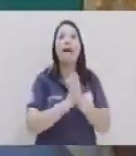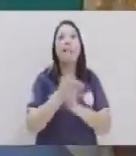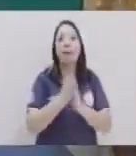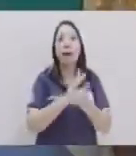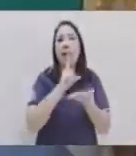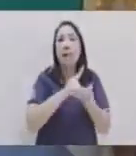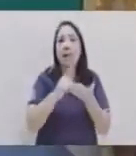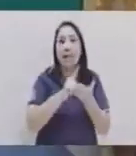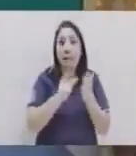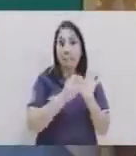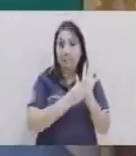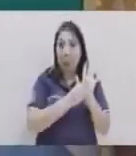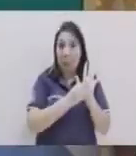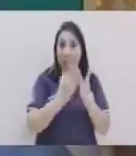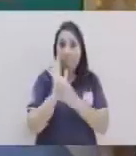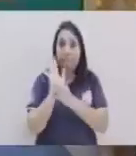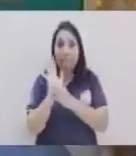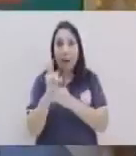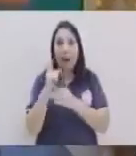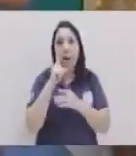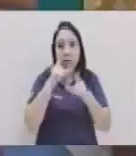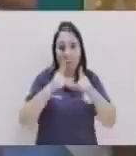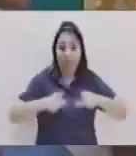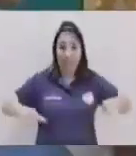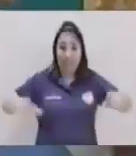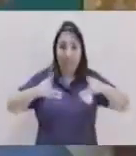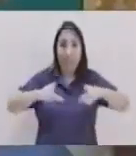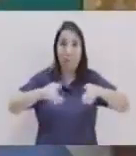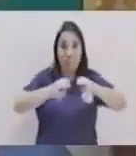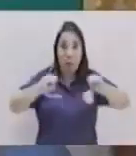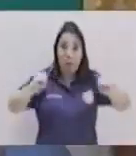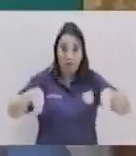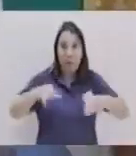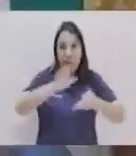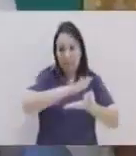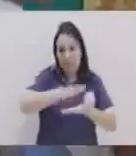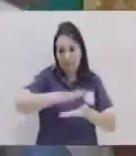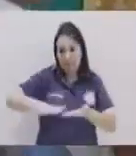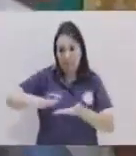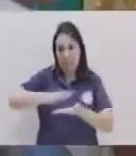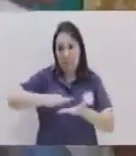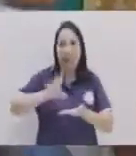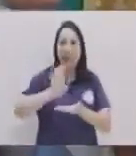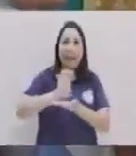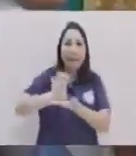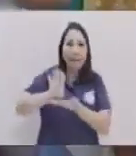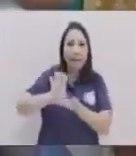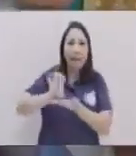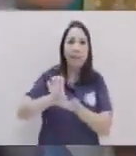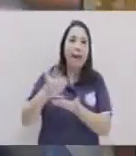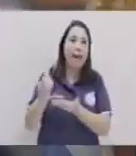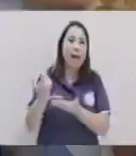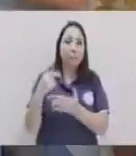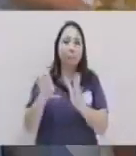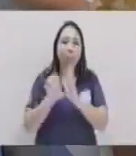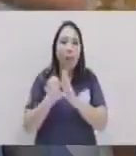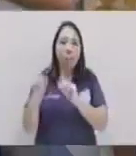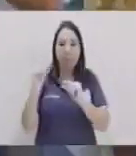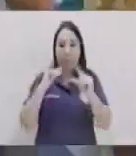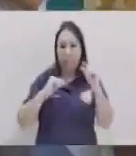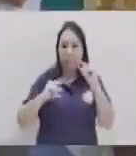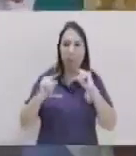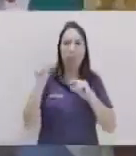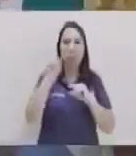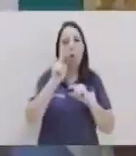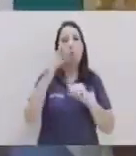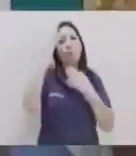limpien su espacio de trabajo, traten de tenerlo lo más limpio y ordenado posible para poder evitar cualquier complicación ante esta